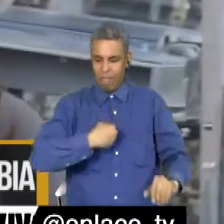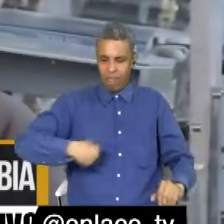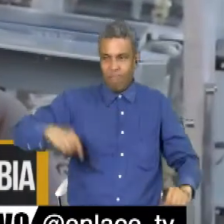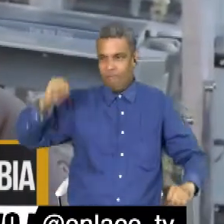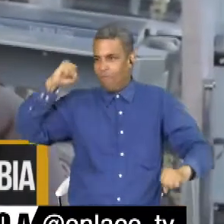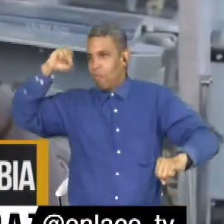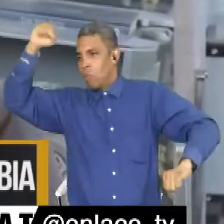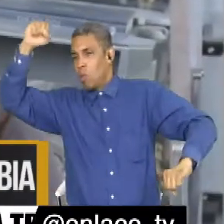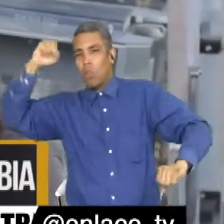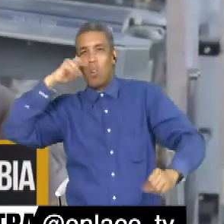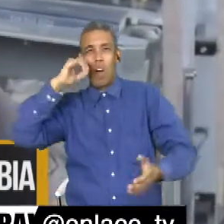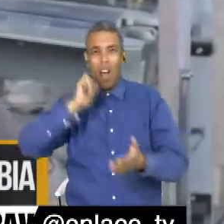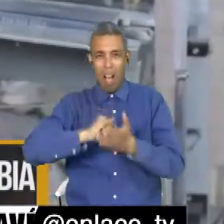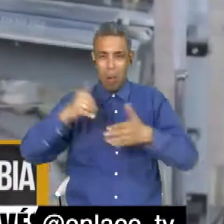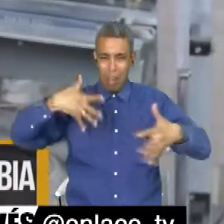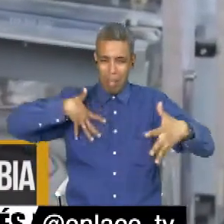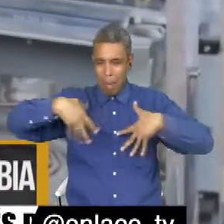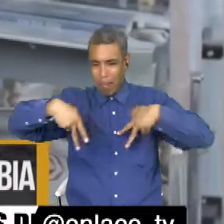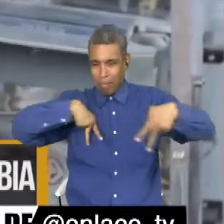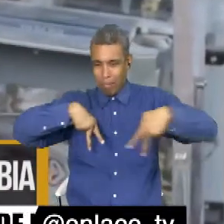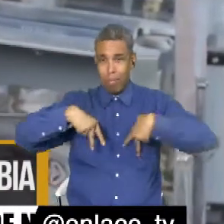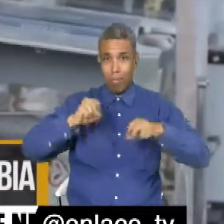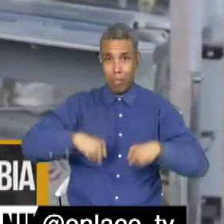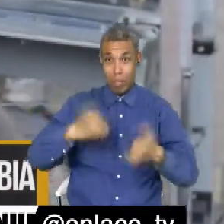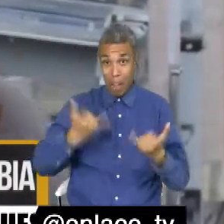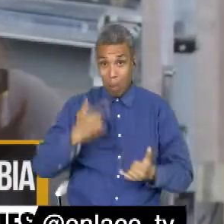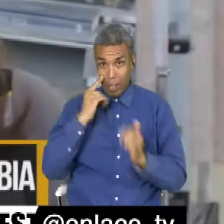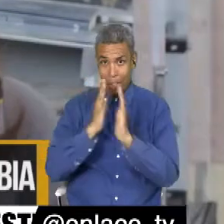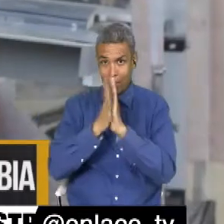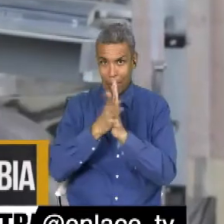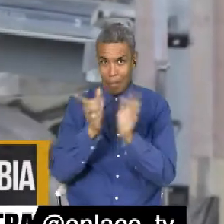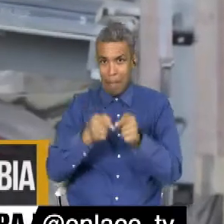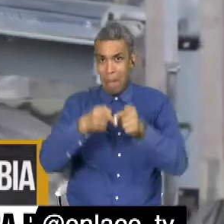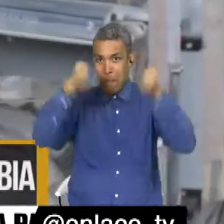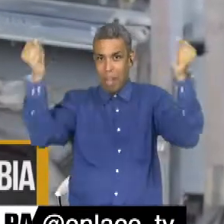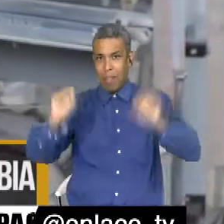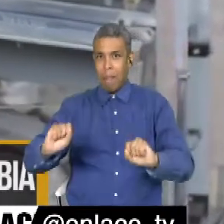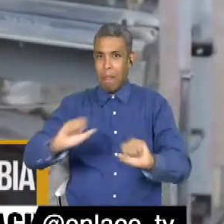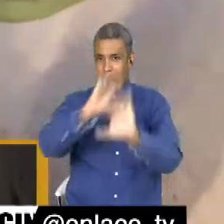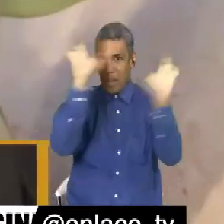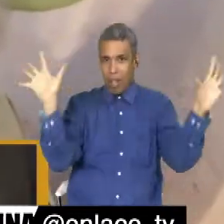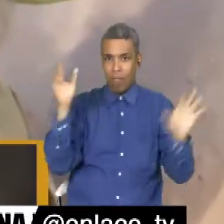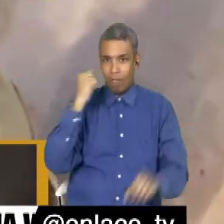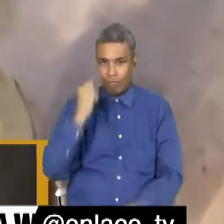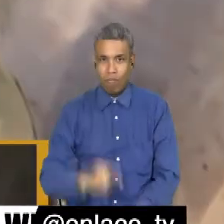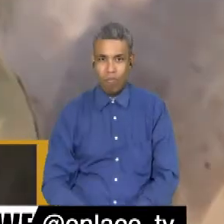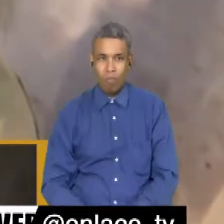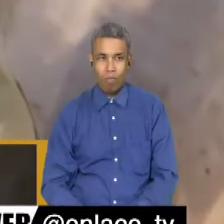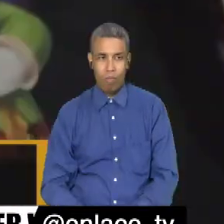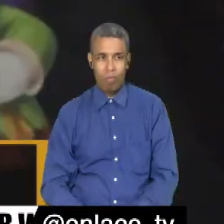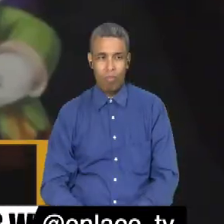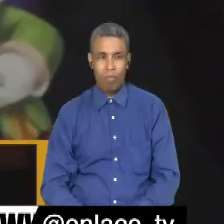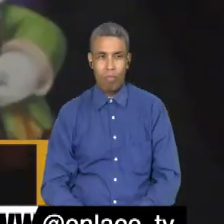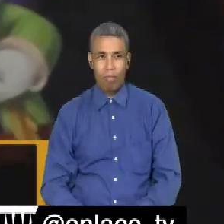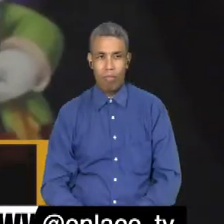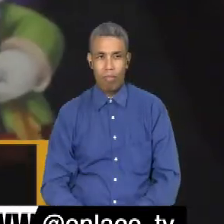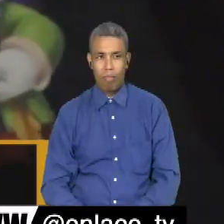hasta aquí. ¿Quieren conocer más de la Comic Con? En la siguiente nota les contamos qué es la Comic Con Colombia.